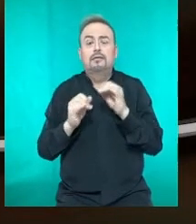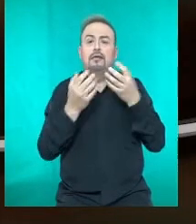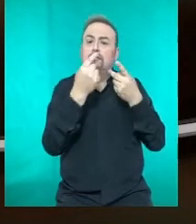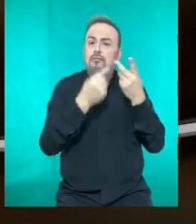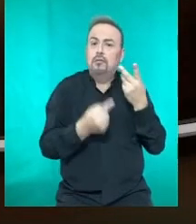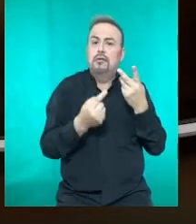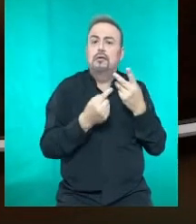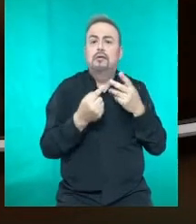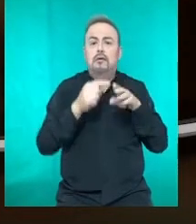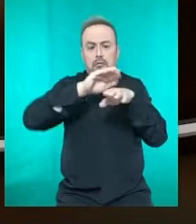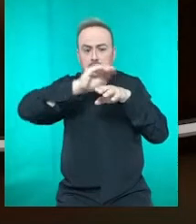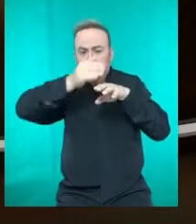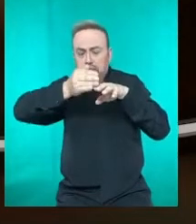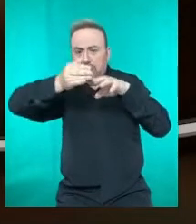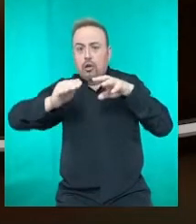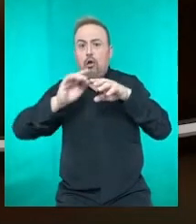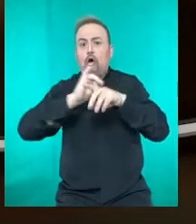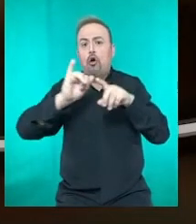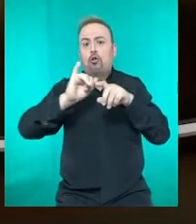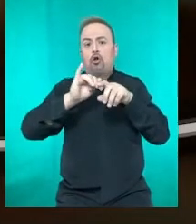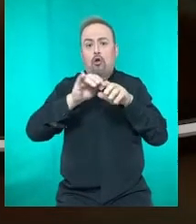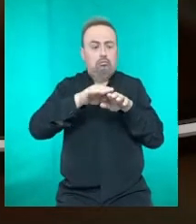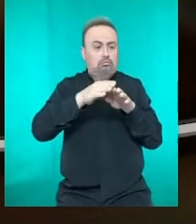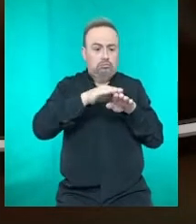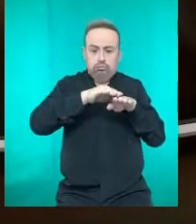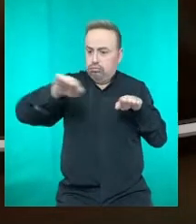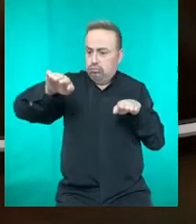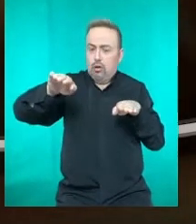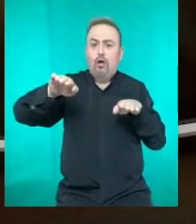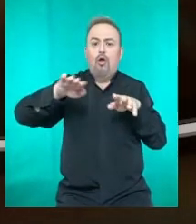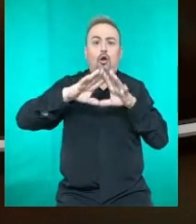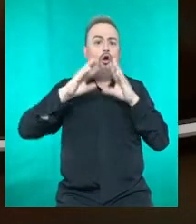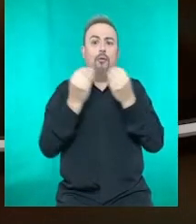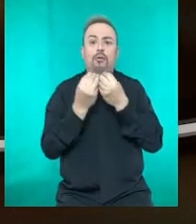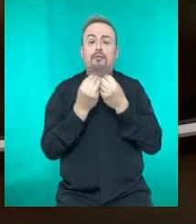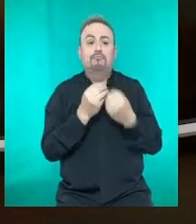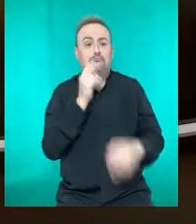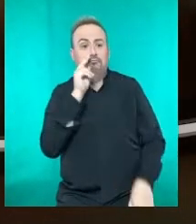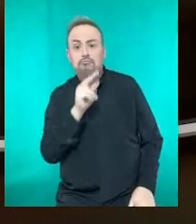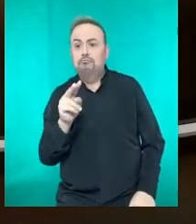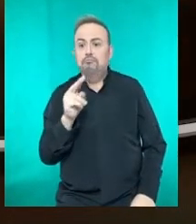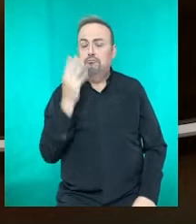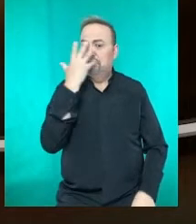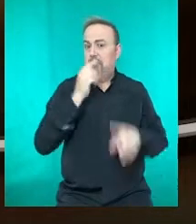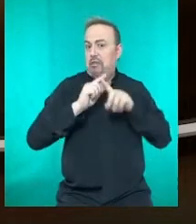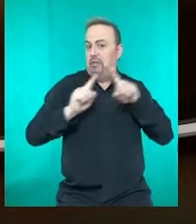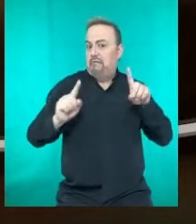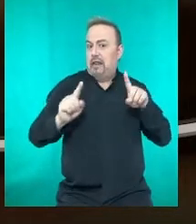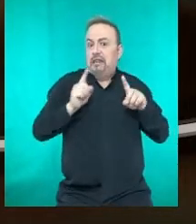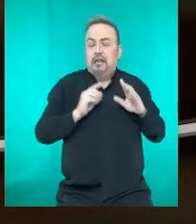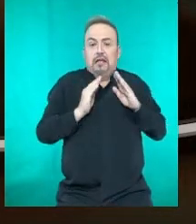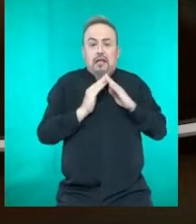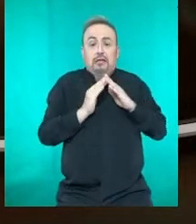forma de teja, otros son paneles completos, que le dan una estética diferente a una vivienda. La idea no es